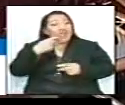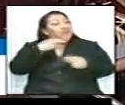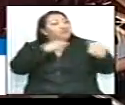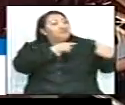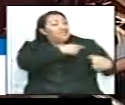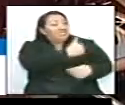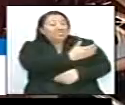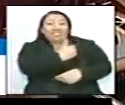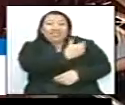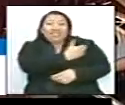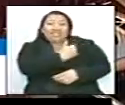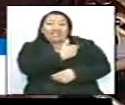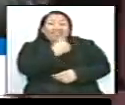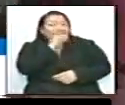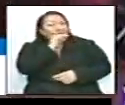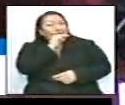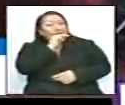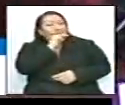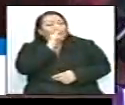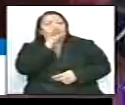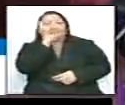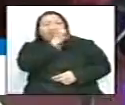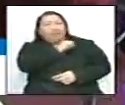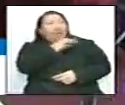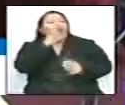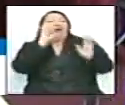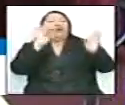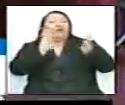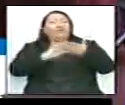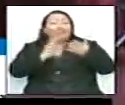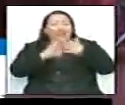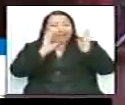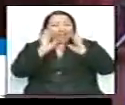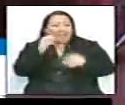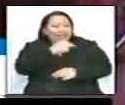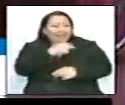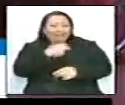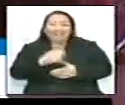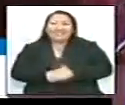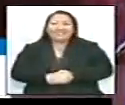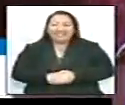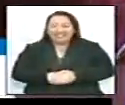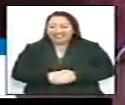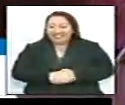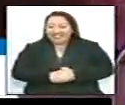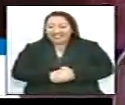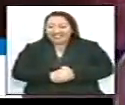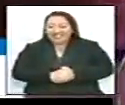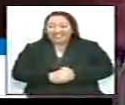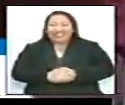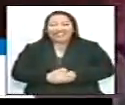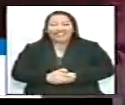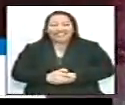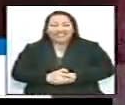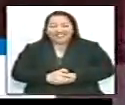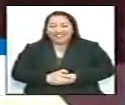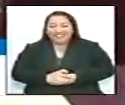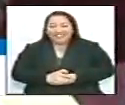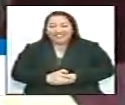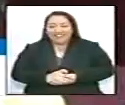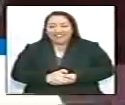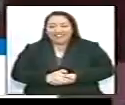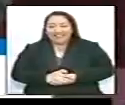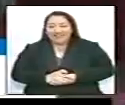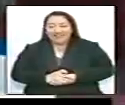No, la invisibilización es parte de los temas políticos de este congreso, pero es un lazo de la presidenta. Es